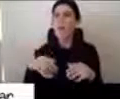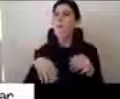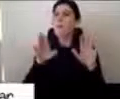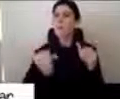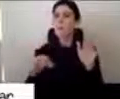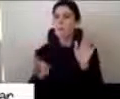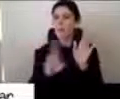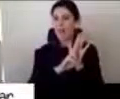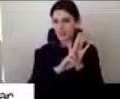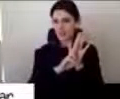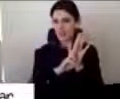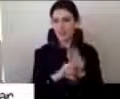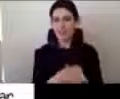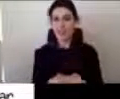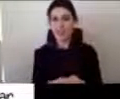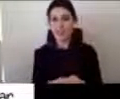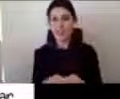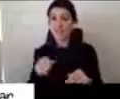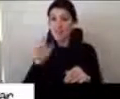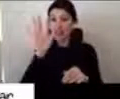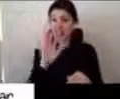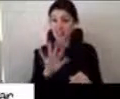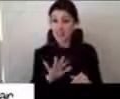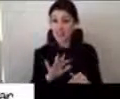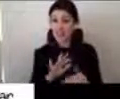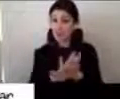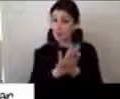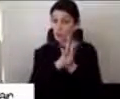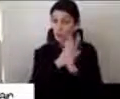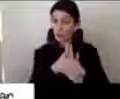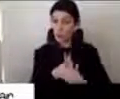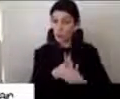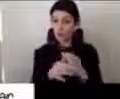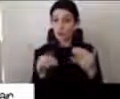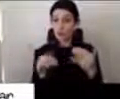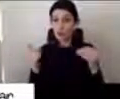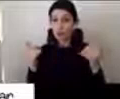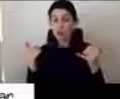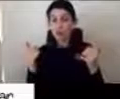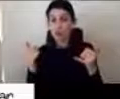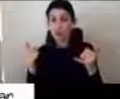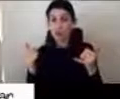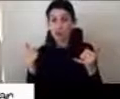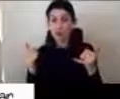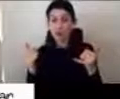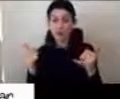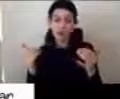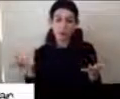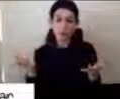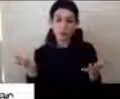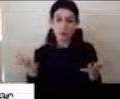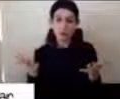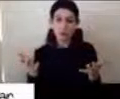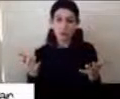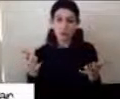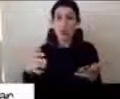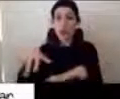estas características, los juegos, tanto en sí mismo como en un contexto, como en el contexto donde se